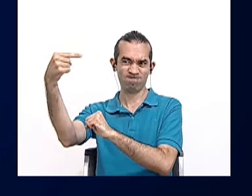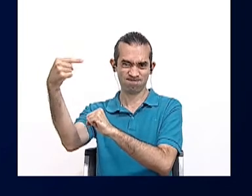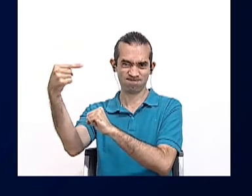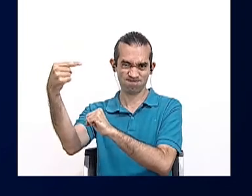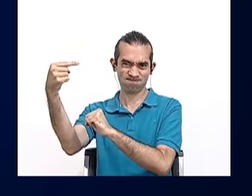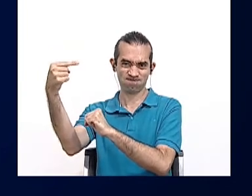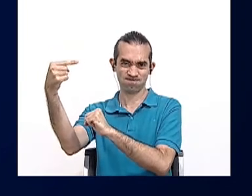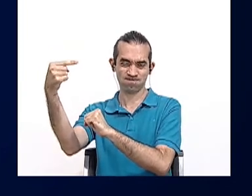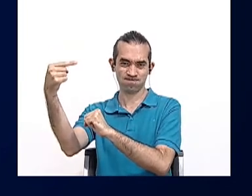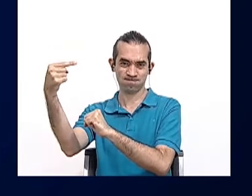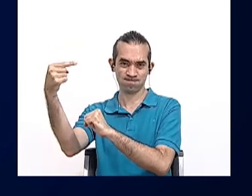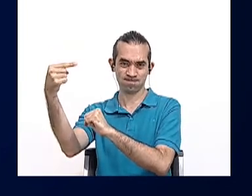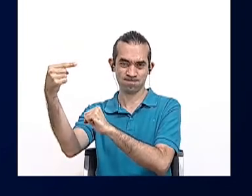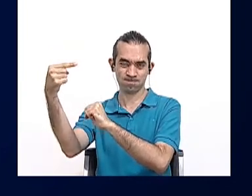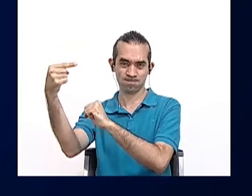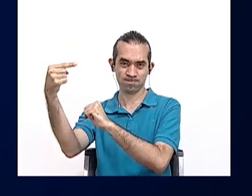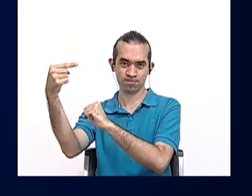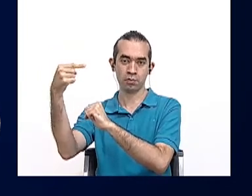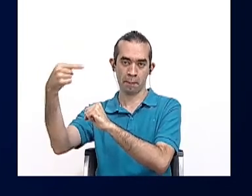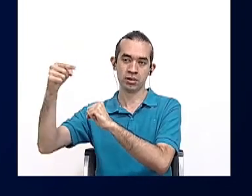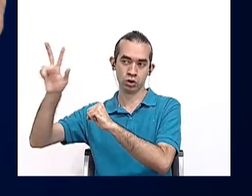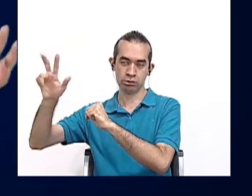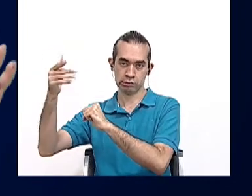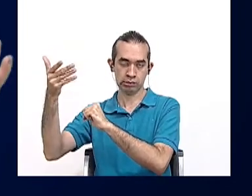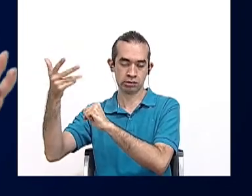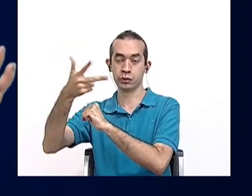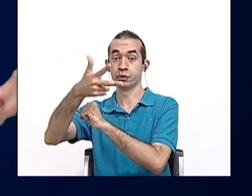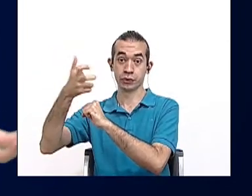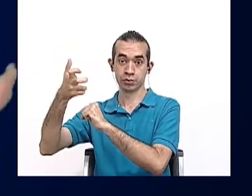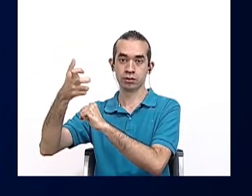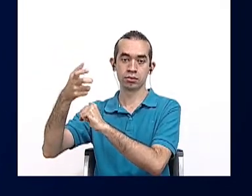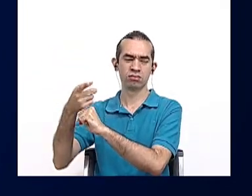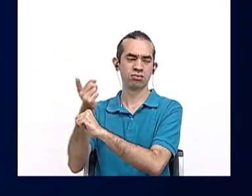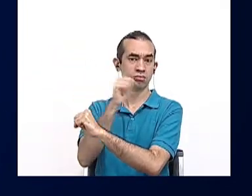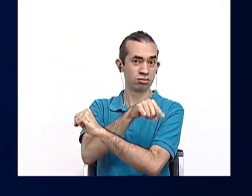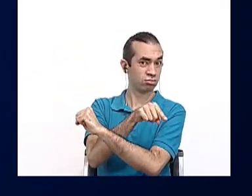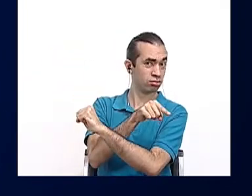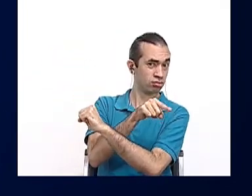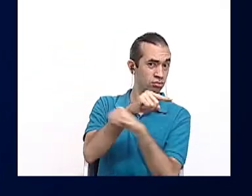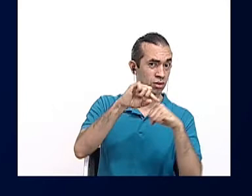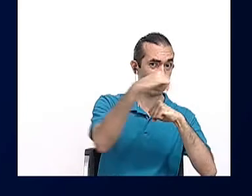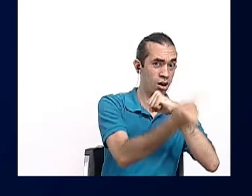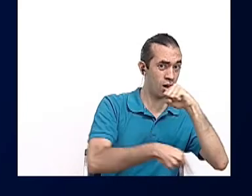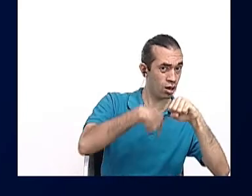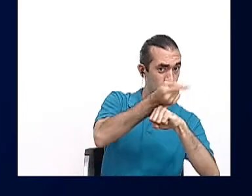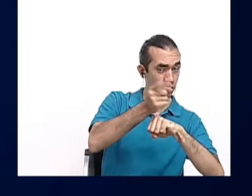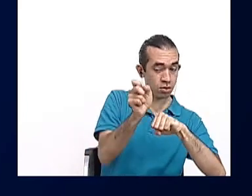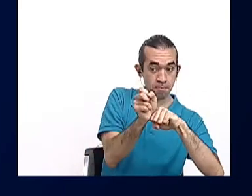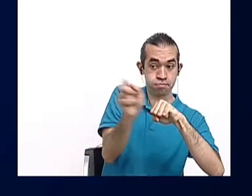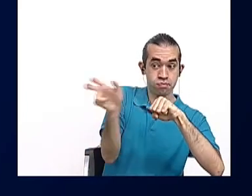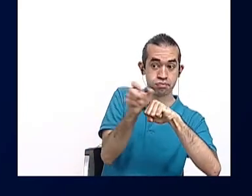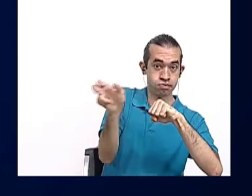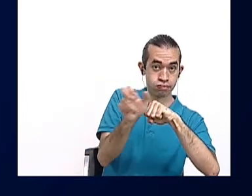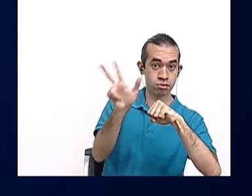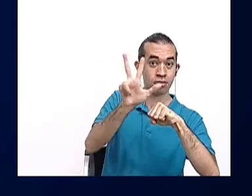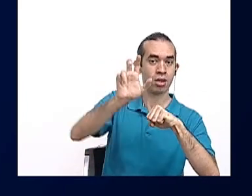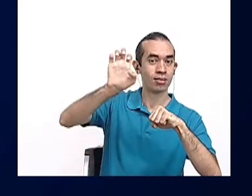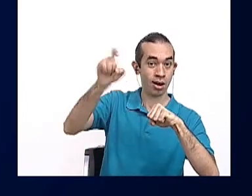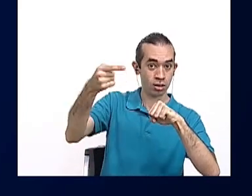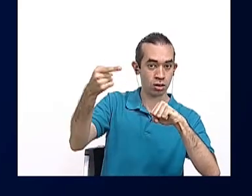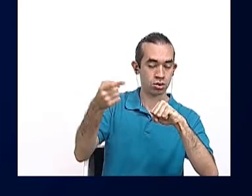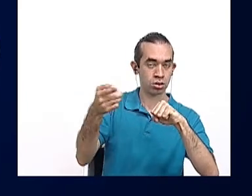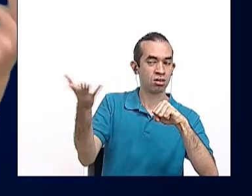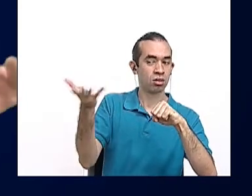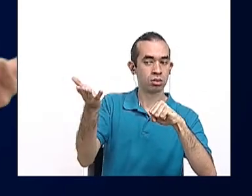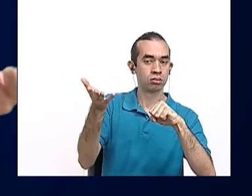anión, de menos 3. Pero entonces, el átomo que se dio esos 3 electrones quedó con el mismo